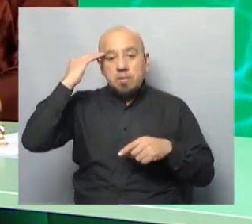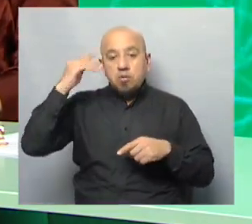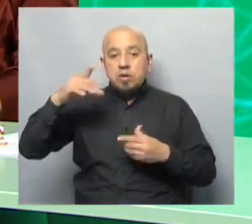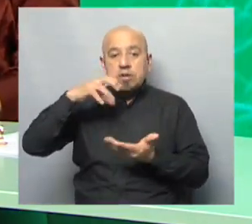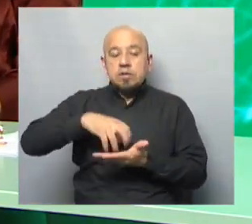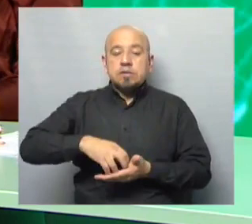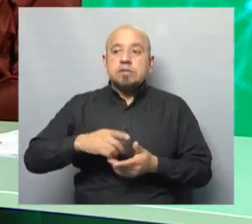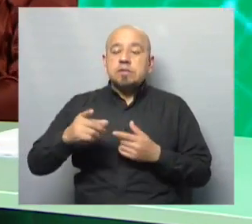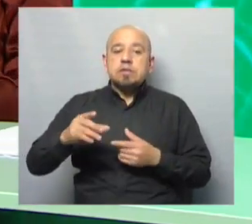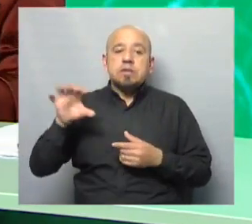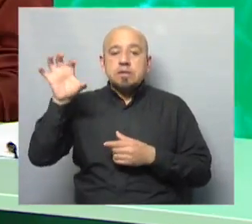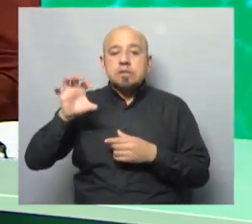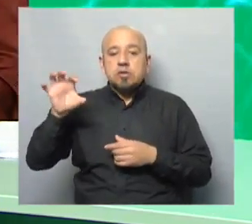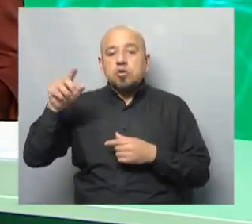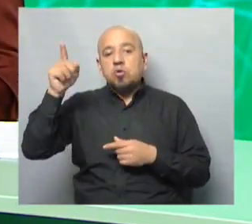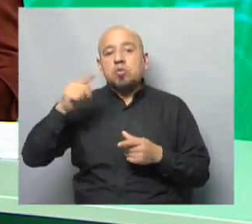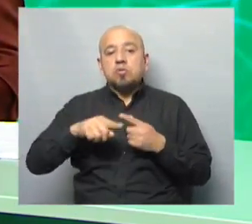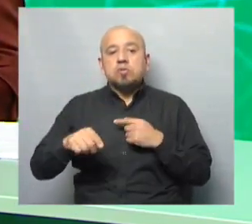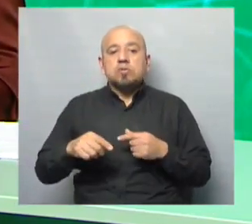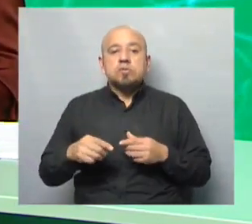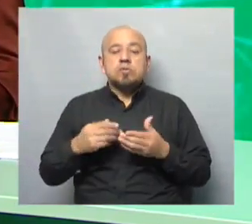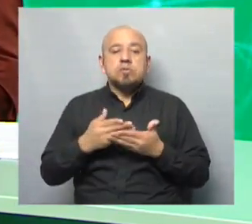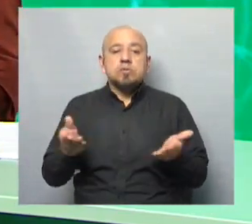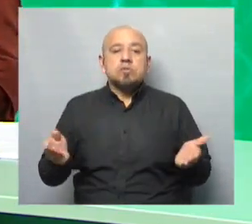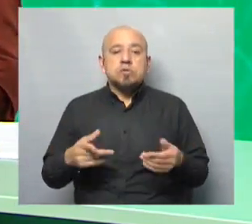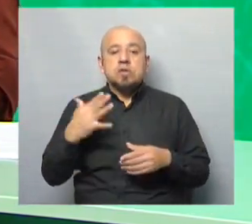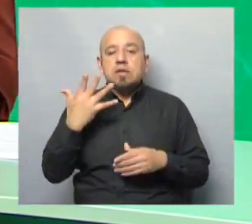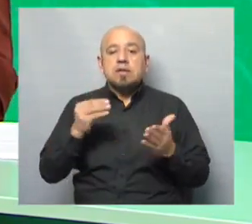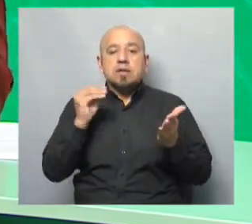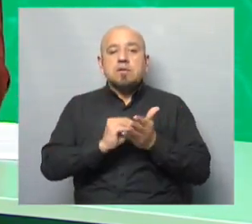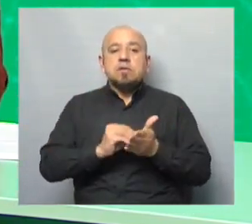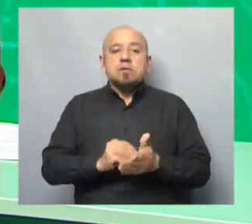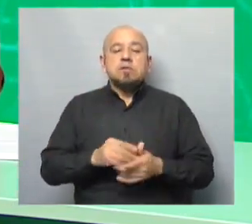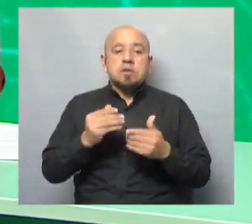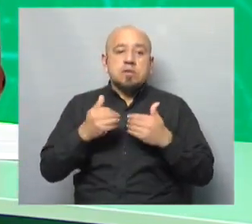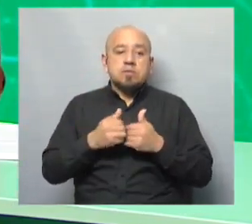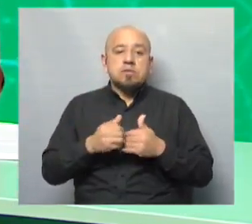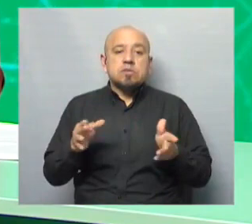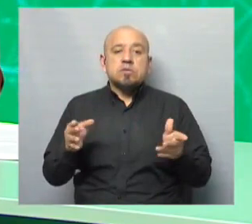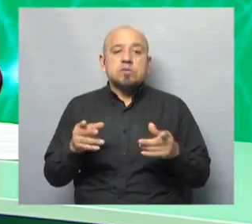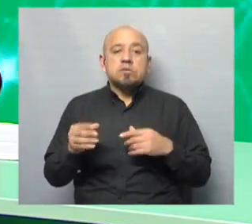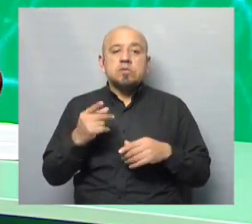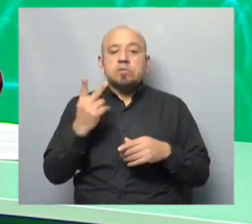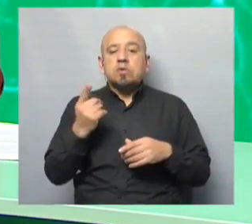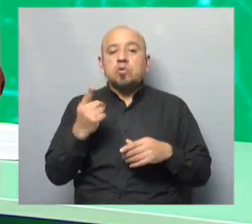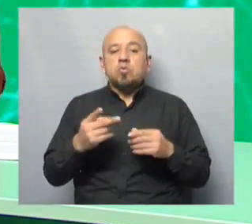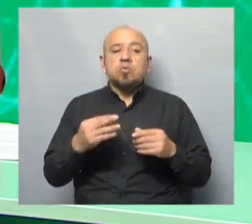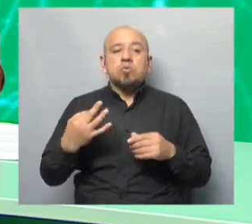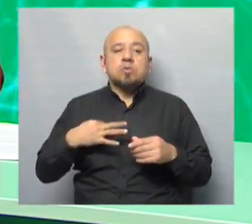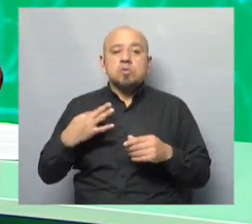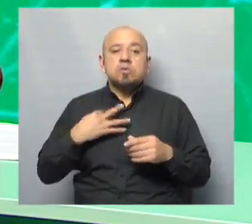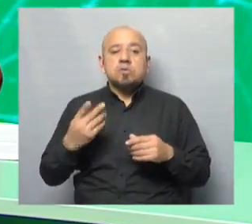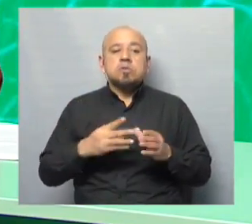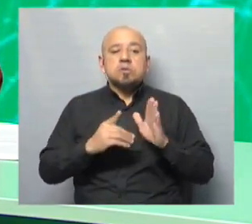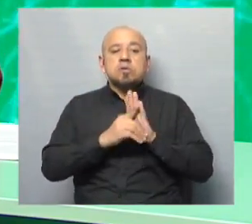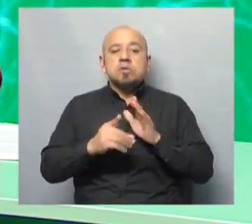detenidos desaparecidos ubicado en el cerro en el parque va ferreira fue el quinto desde la inauguración de este monumento hace 21 años según datos de